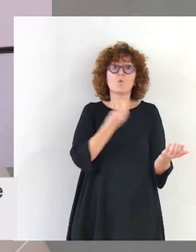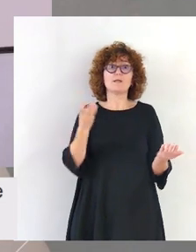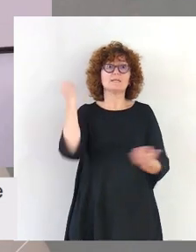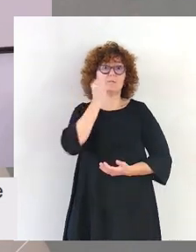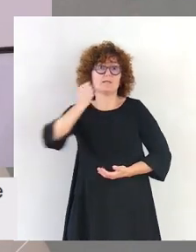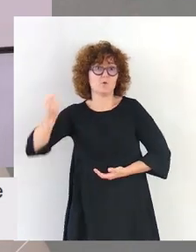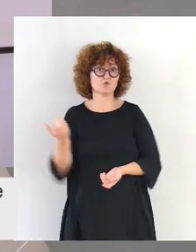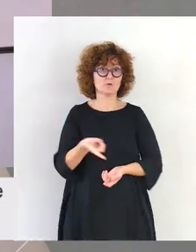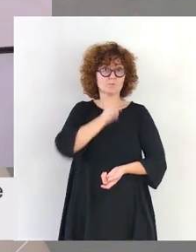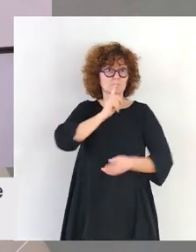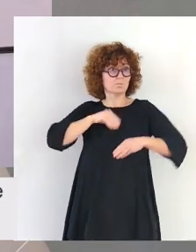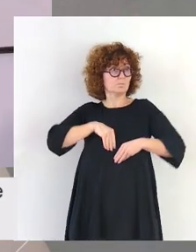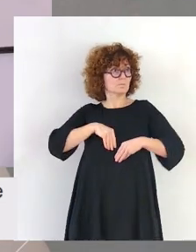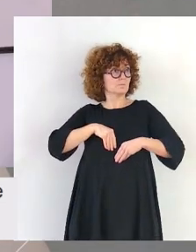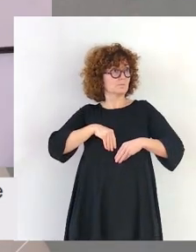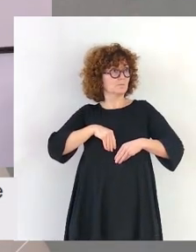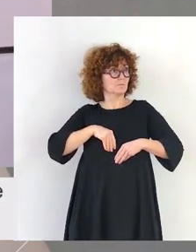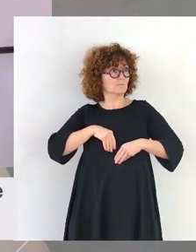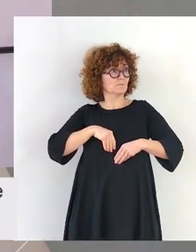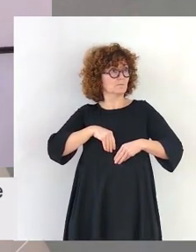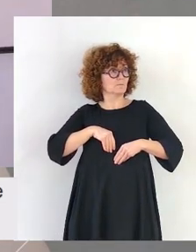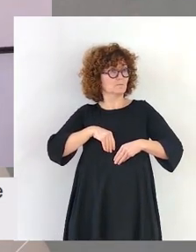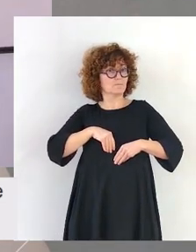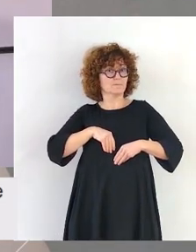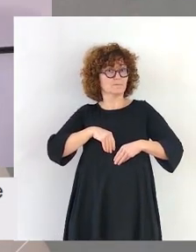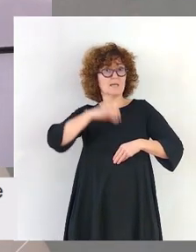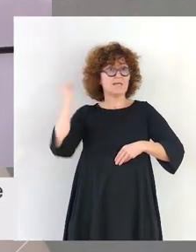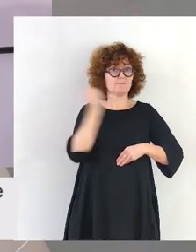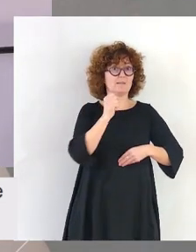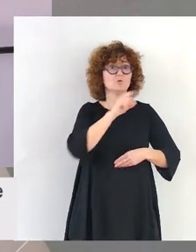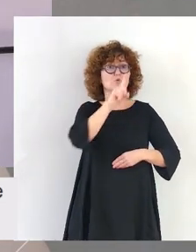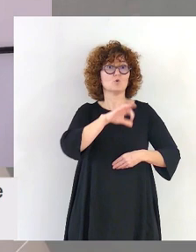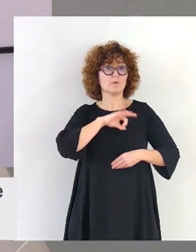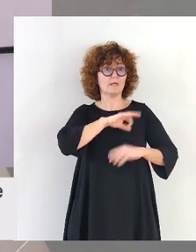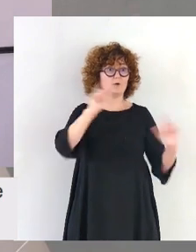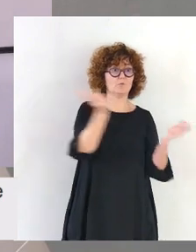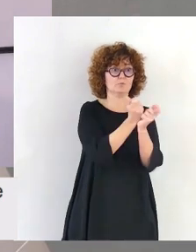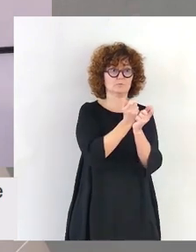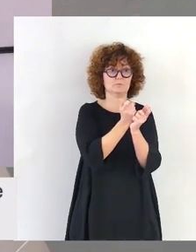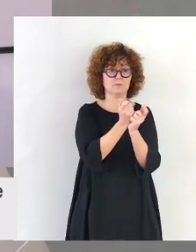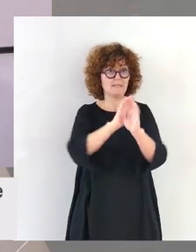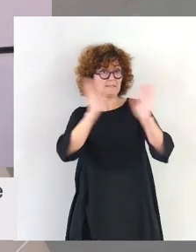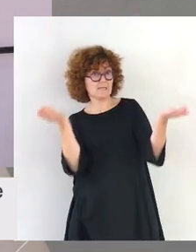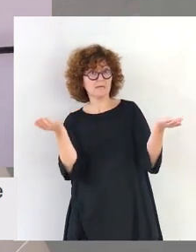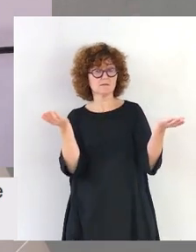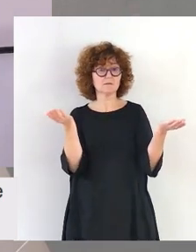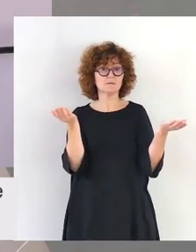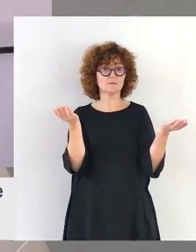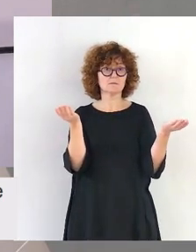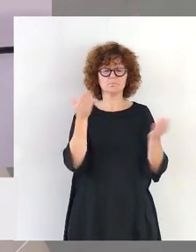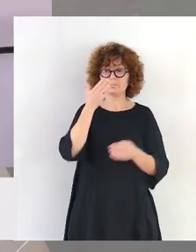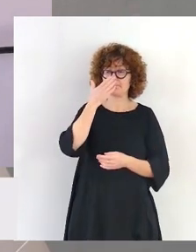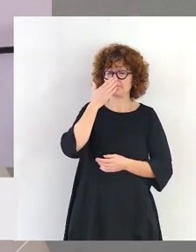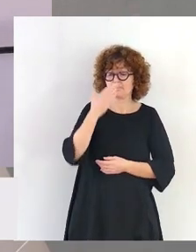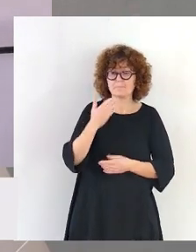año eh las matamos el día 1 de de enero y entonces ya y nos olvidamos del problema Esto es lo que usted quiere o sea eh realmente yo